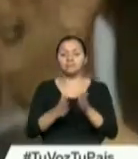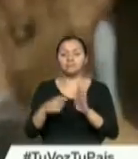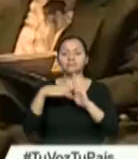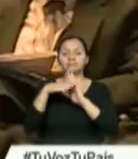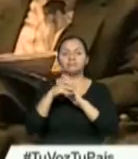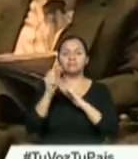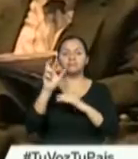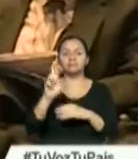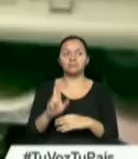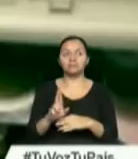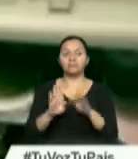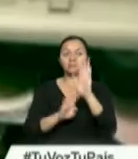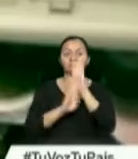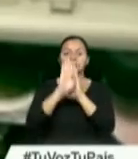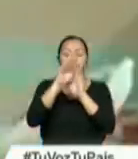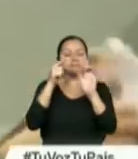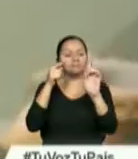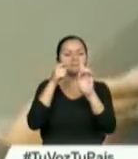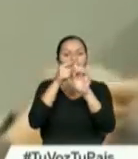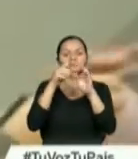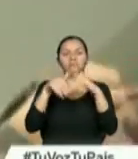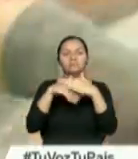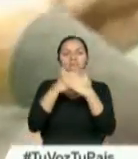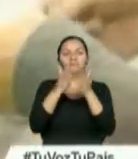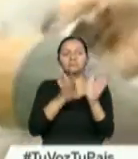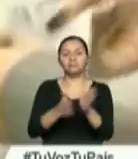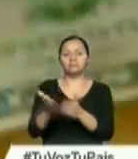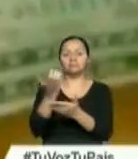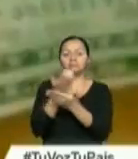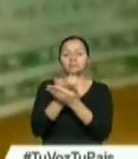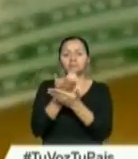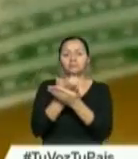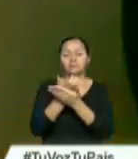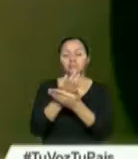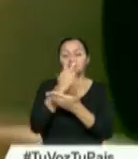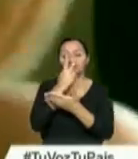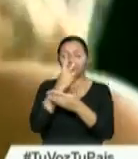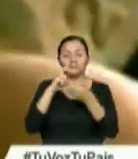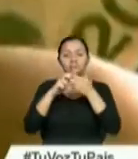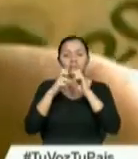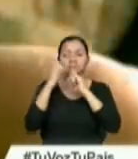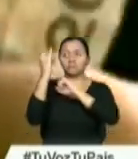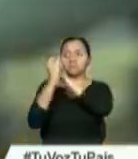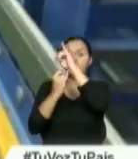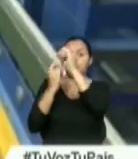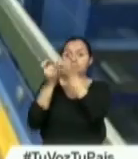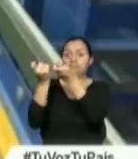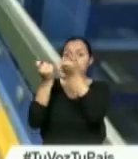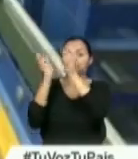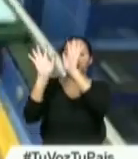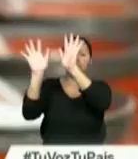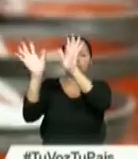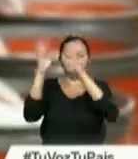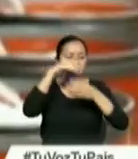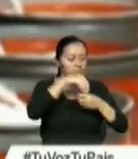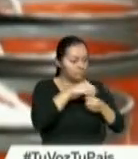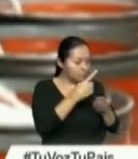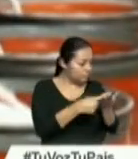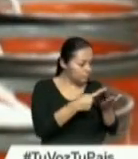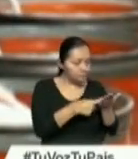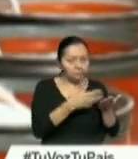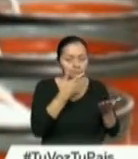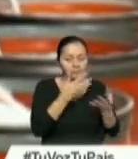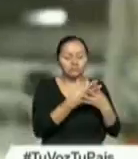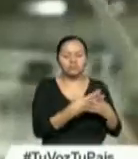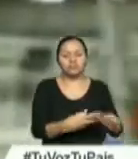un puntal de la nueva arquitectura financiera regional, que enfrentará las restricciones externas con alianzas con otros bloques regionales.